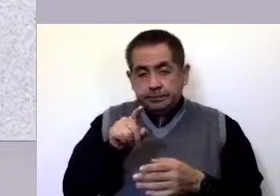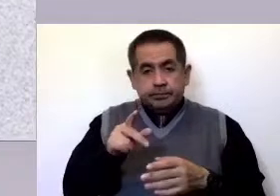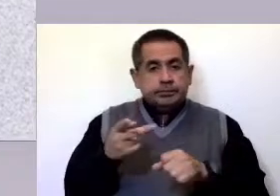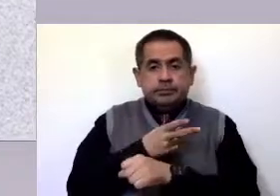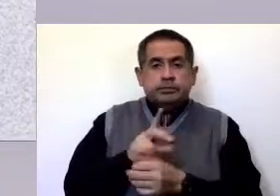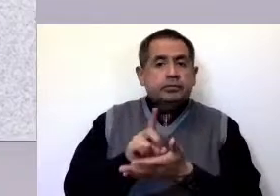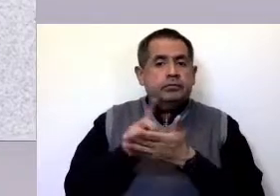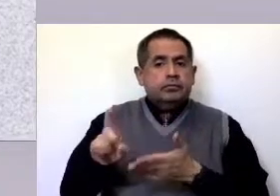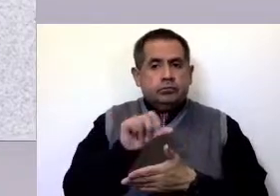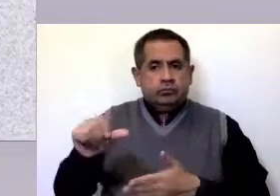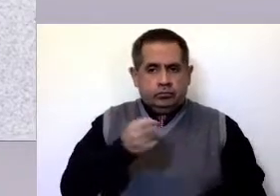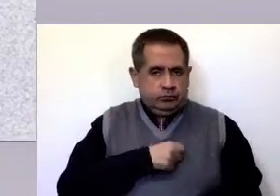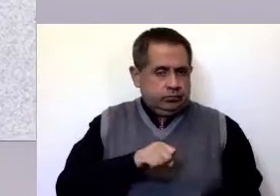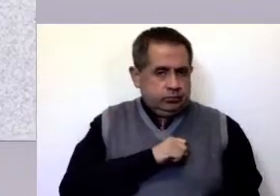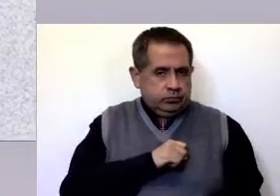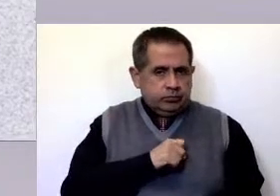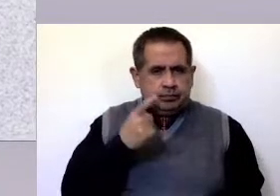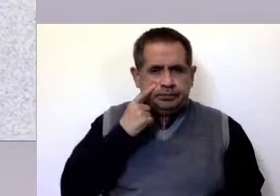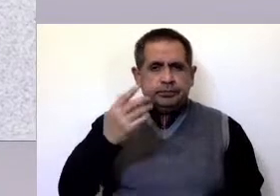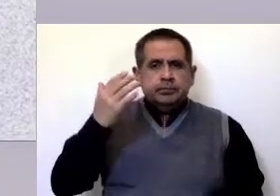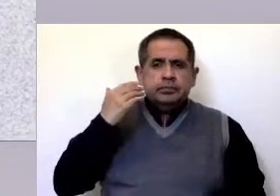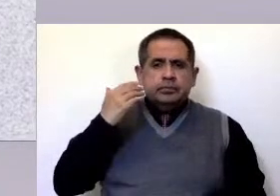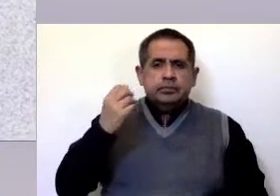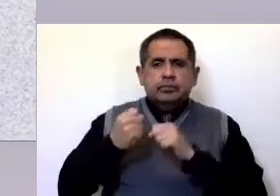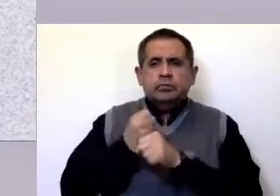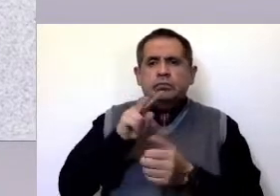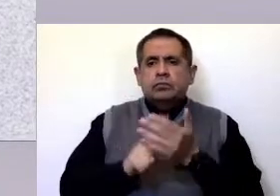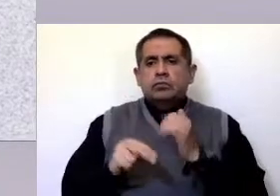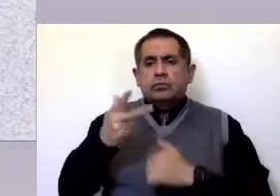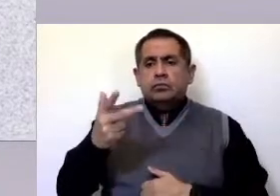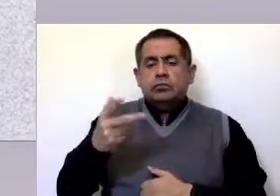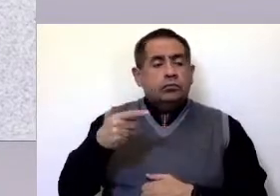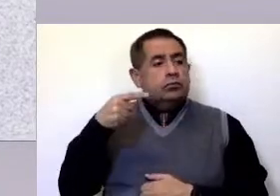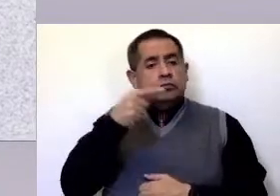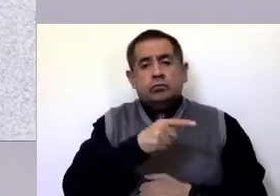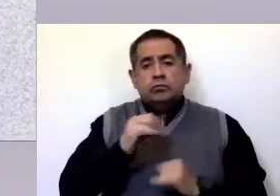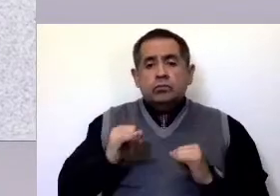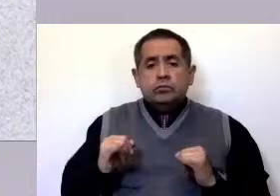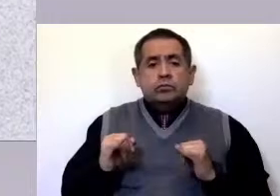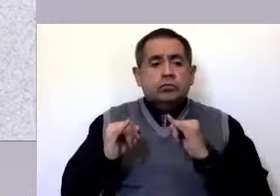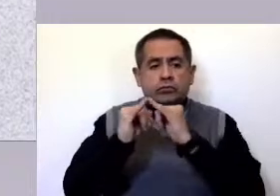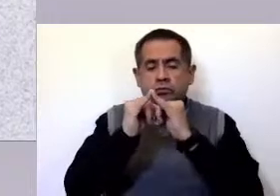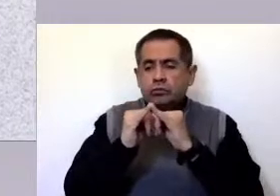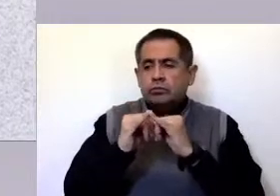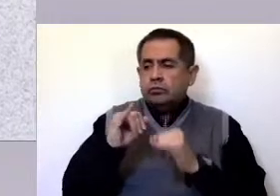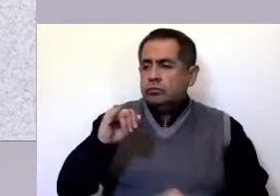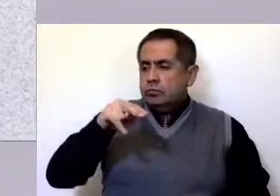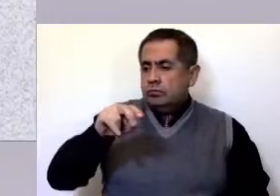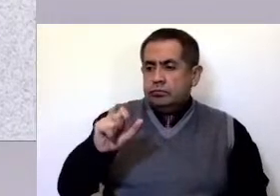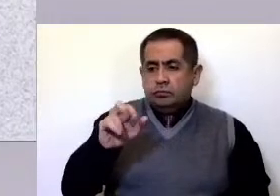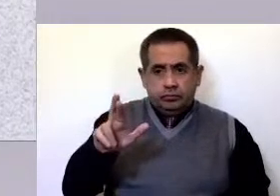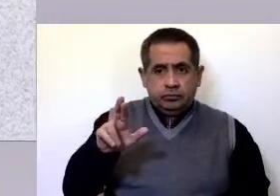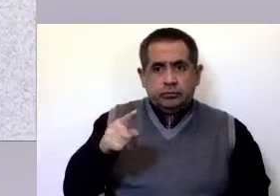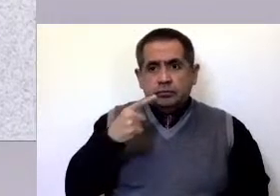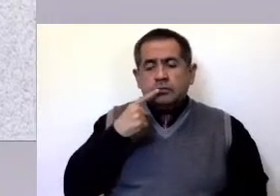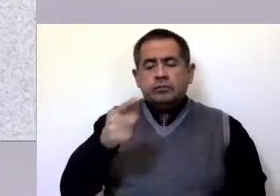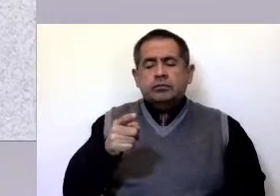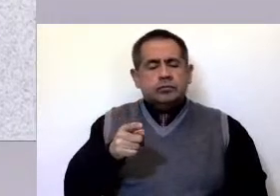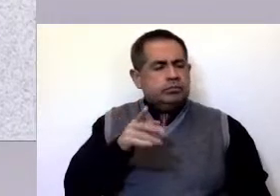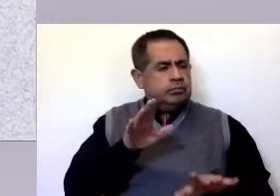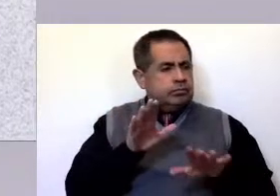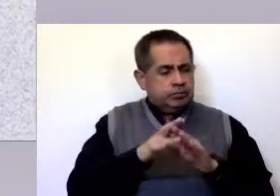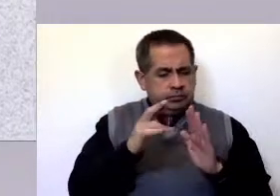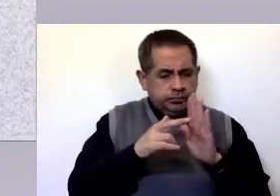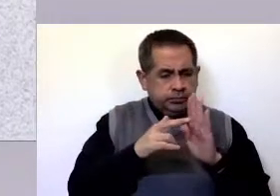la salud en 2008 la solicitud del instituto nacional de enfermedades respiratorias autorizó reemplazar el proyecto de remodelación